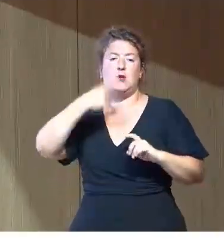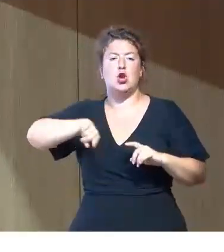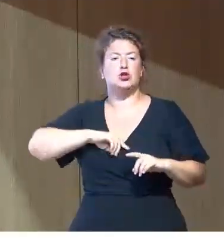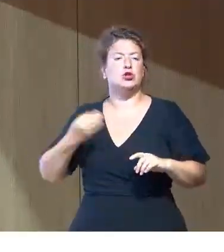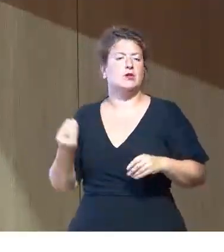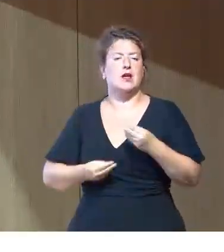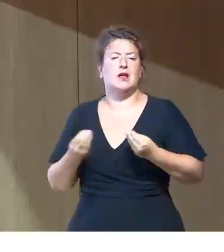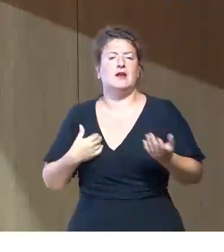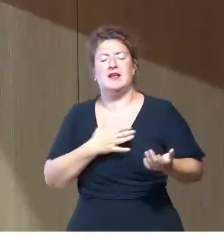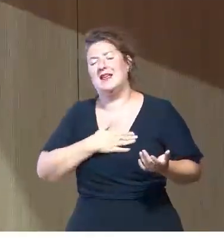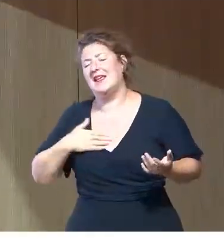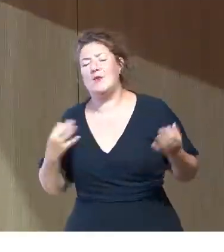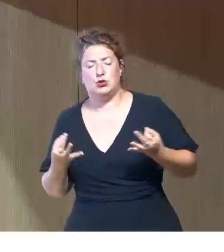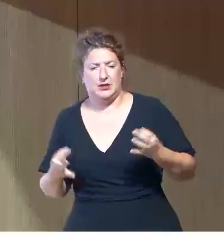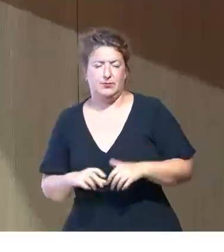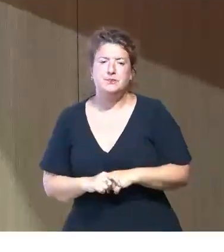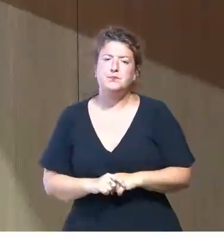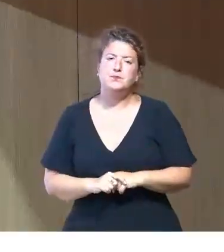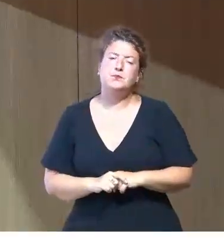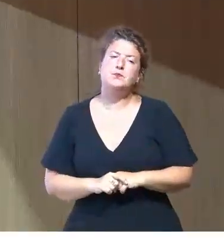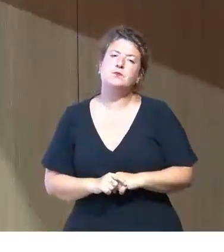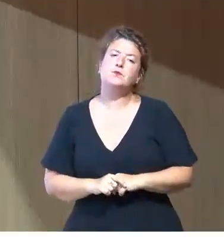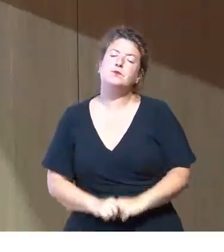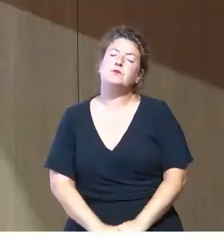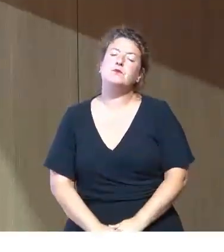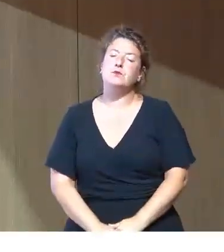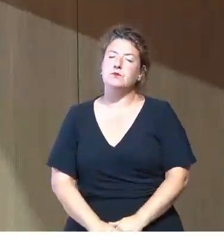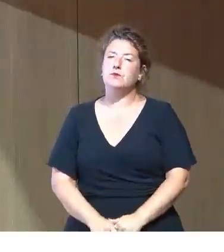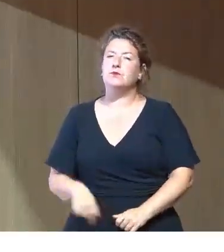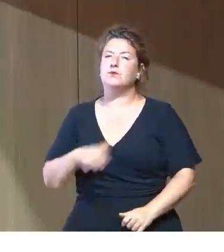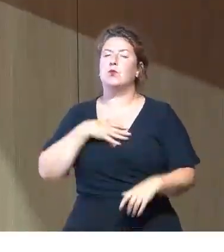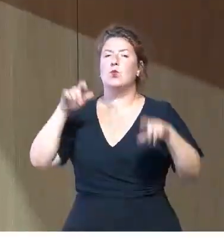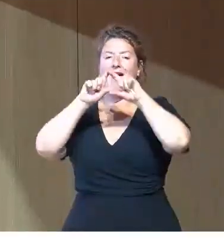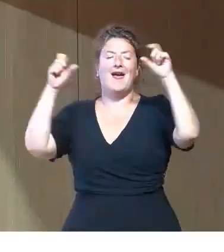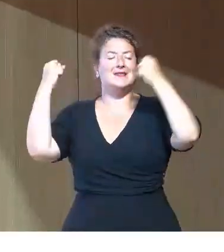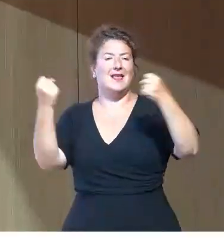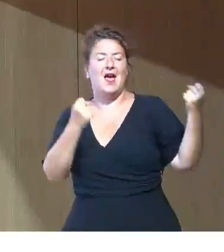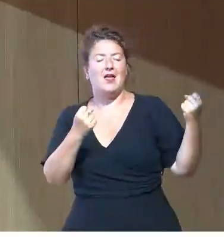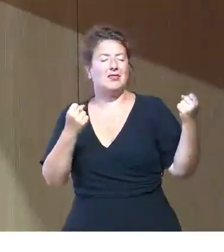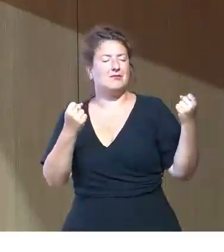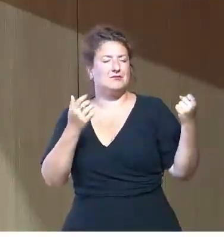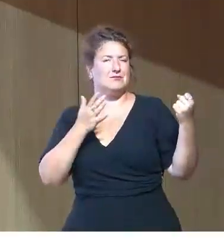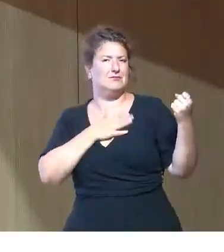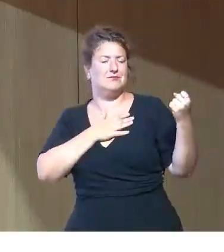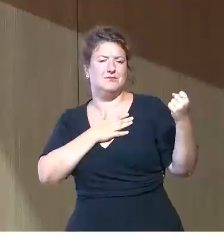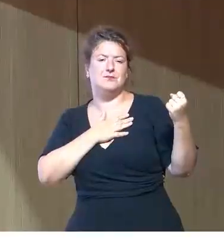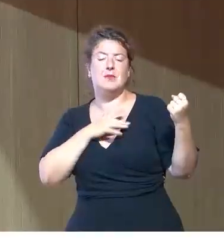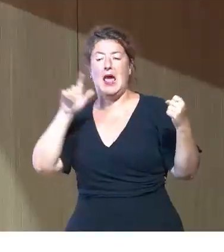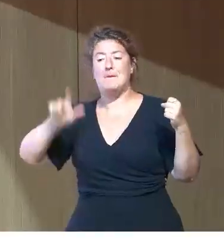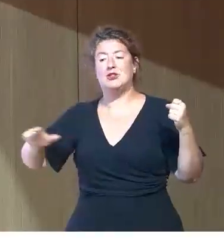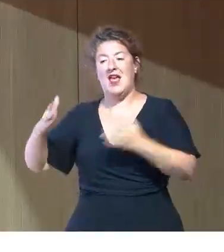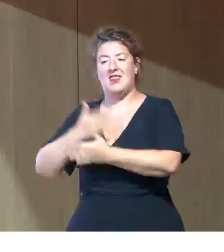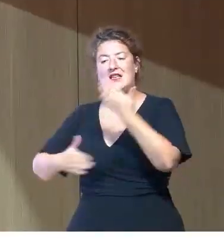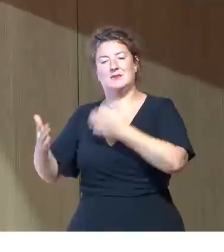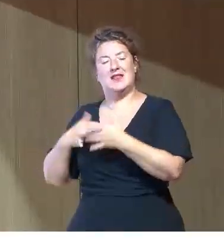queremos intentar ser una una entidad vale que permita a las personas con discapacidad tener acceso a